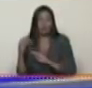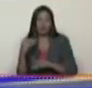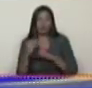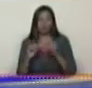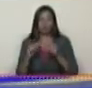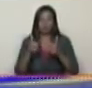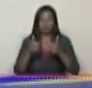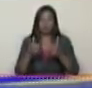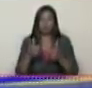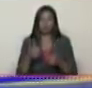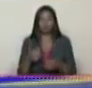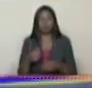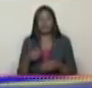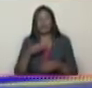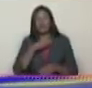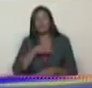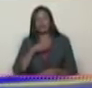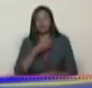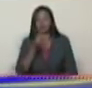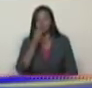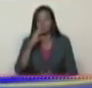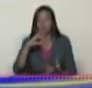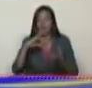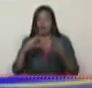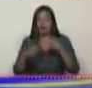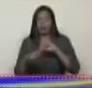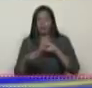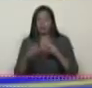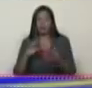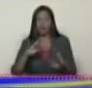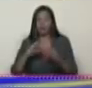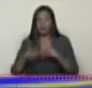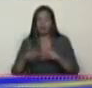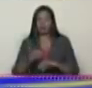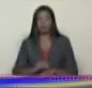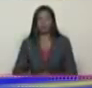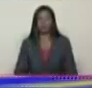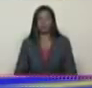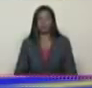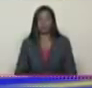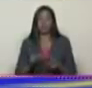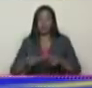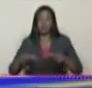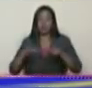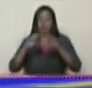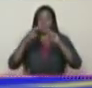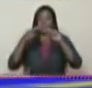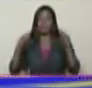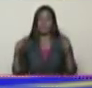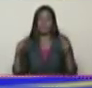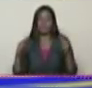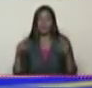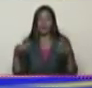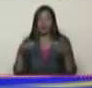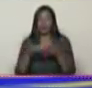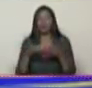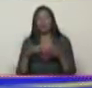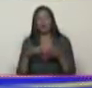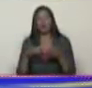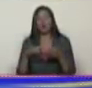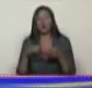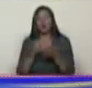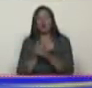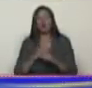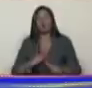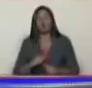está la misión de alimentación, clac. Ahí está el cuadrante de paz y la guardia del pueblo. Ahí